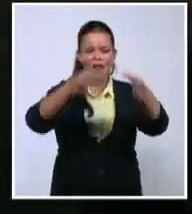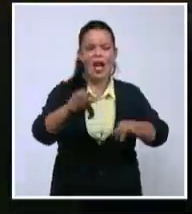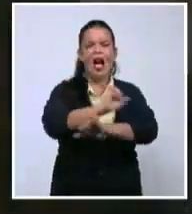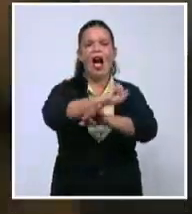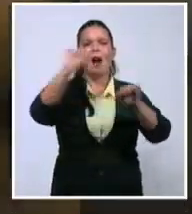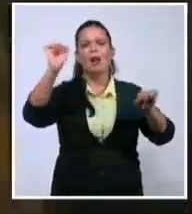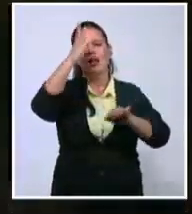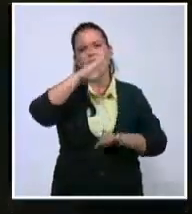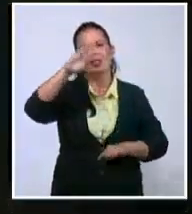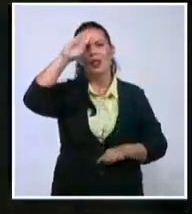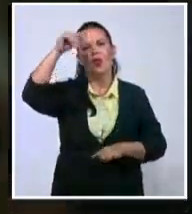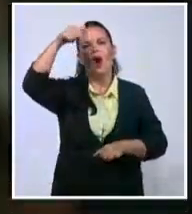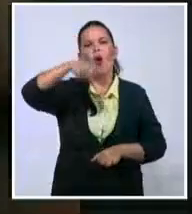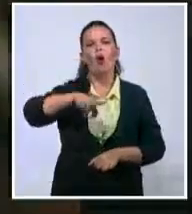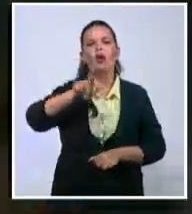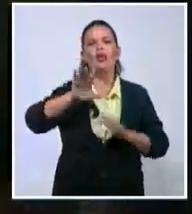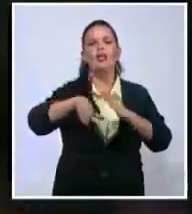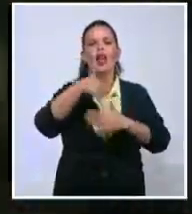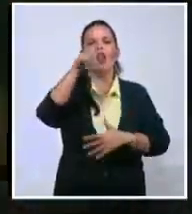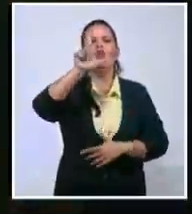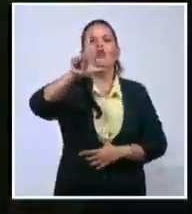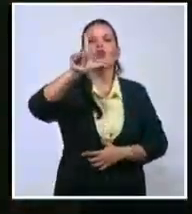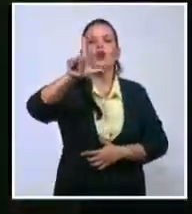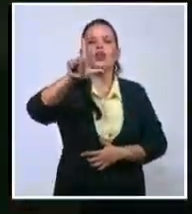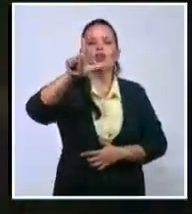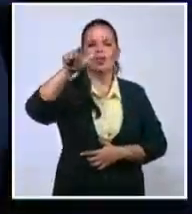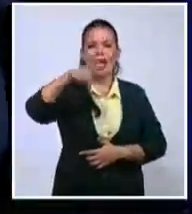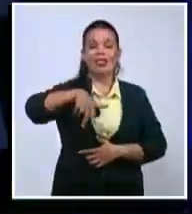lunes, así amanece Cuba.